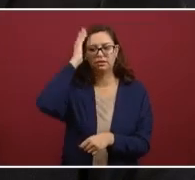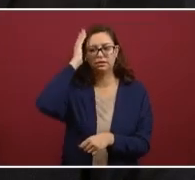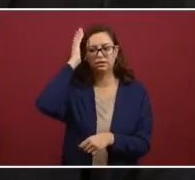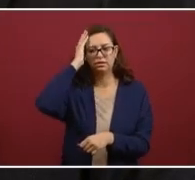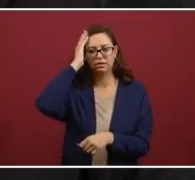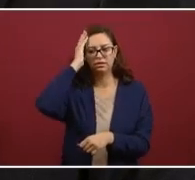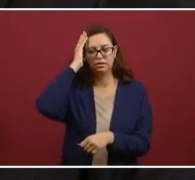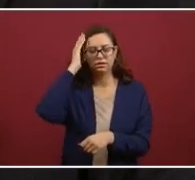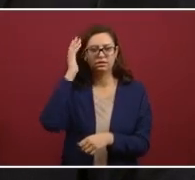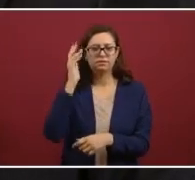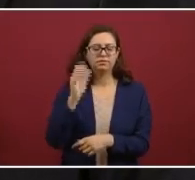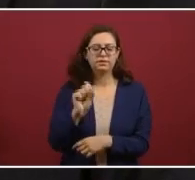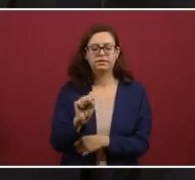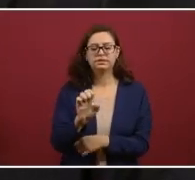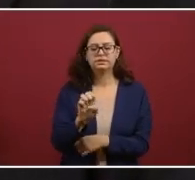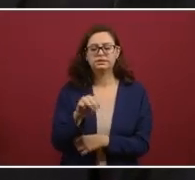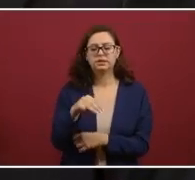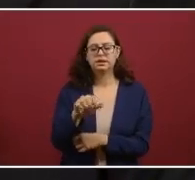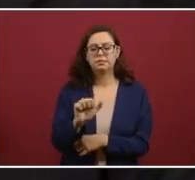de Medio Ambiente.